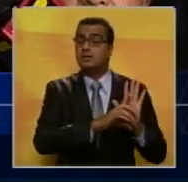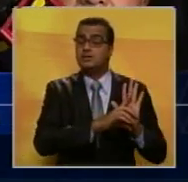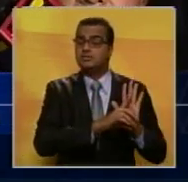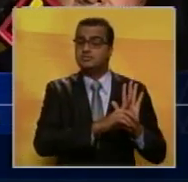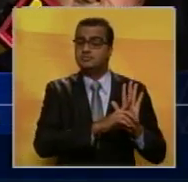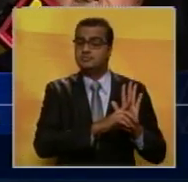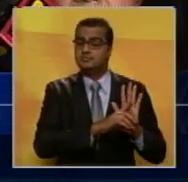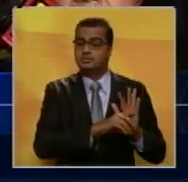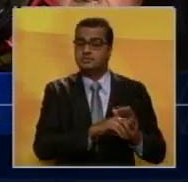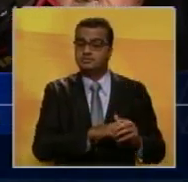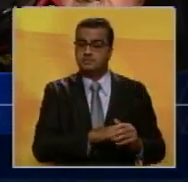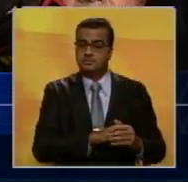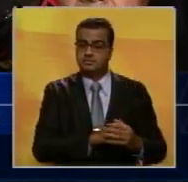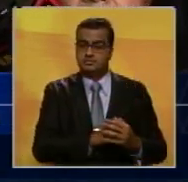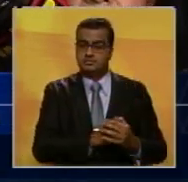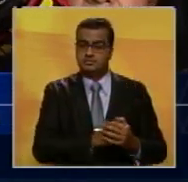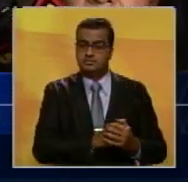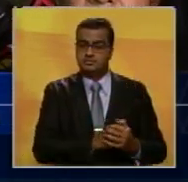de esa